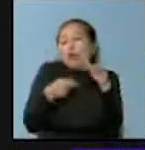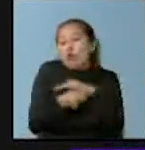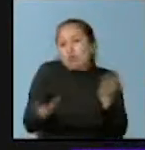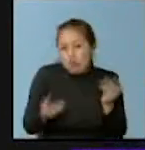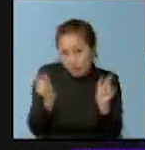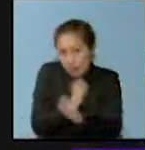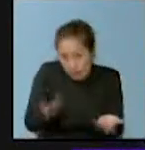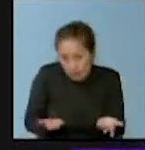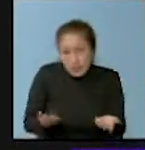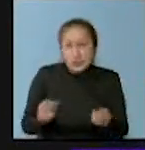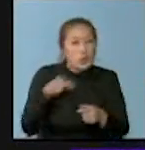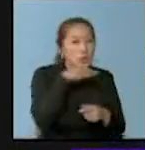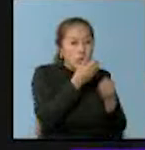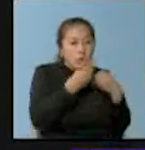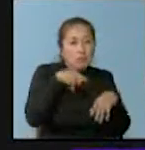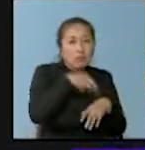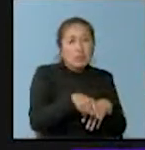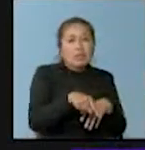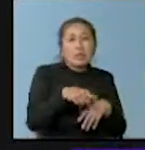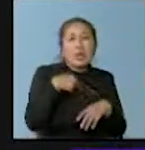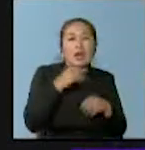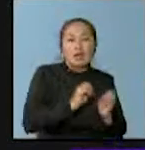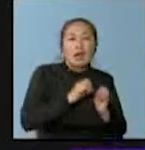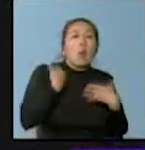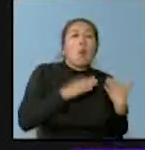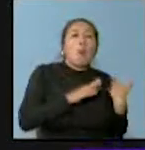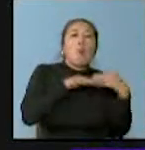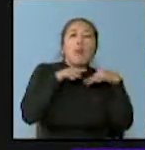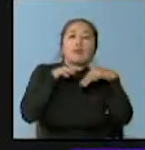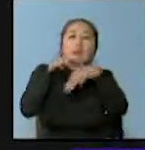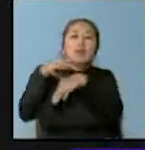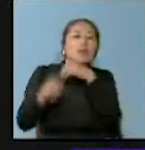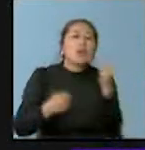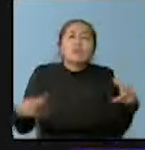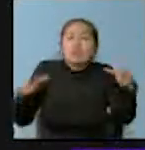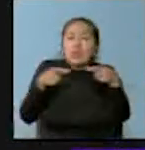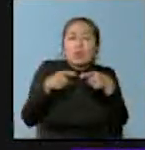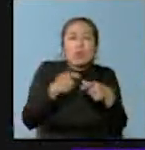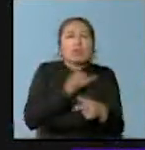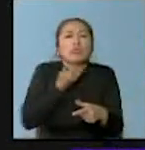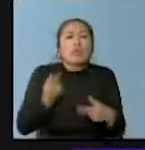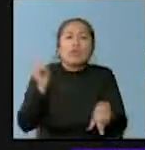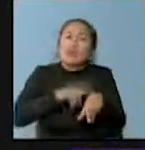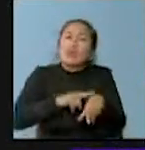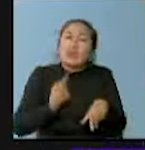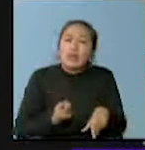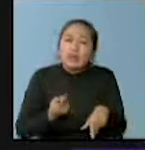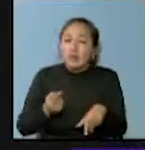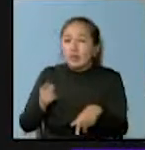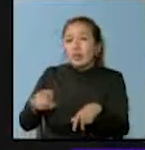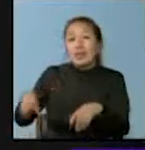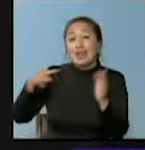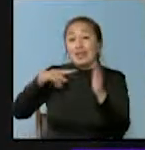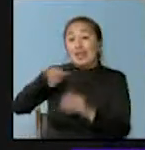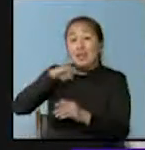marchar de acá, es decir, se van a trasladar hacia la capital jujeña. ¿Dónde va a ser la concentración de la capital jujeña? ¿A partir de qué hora? Bueno, en